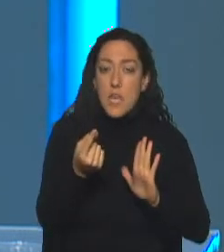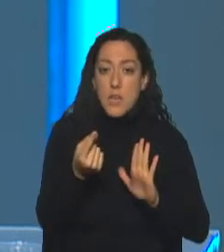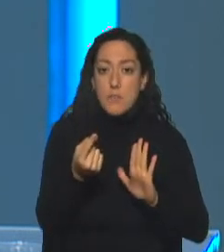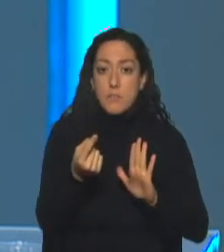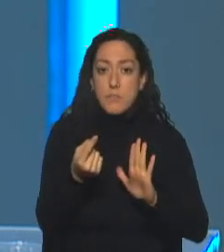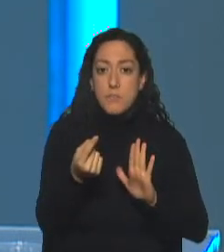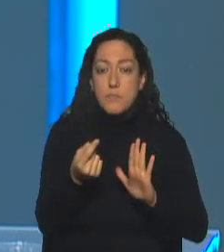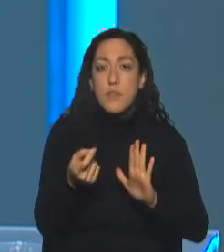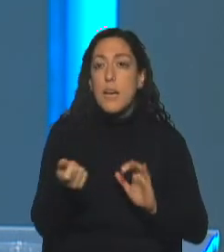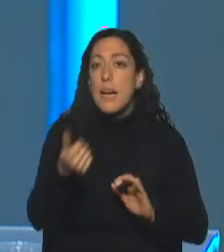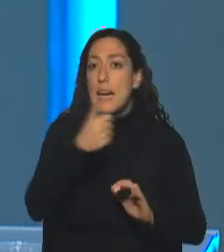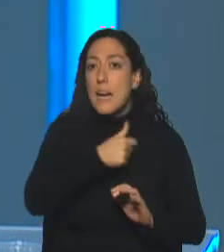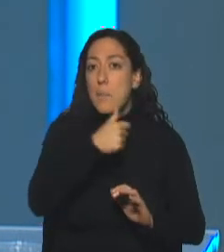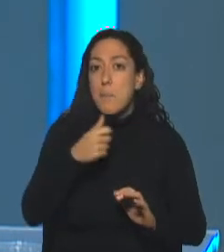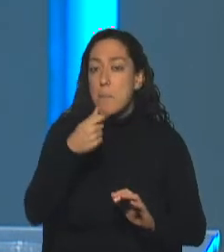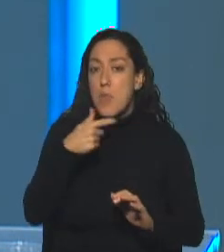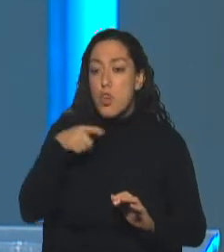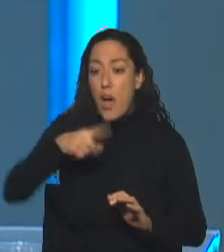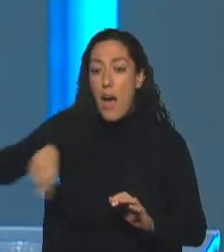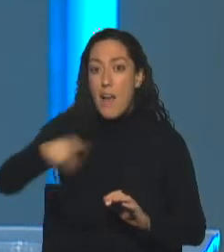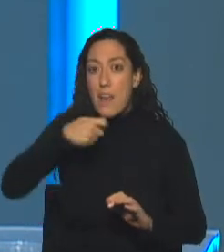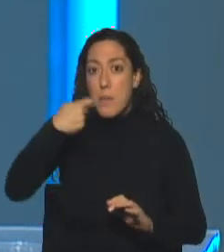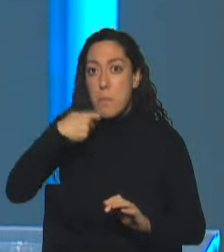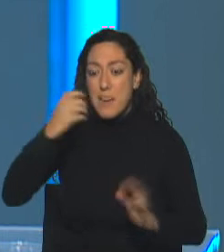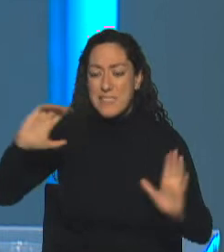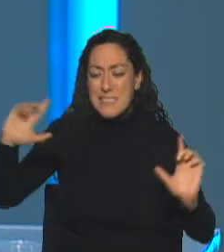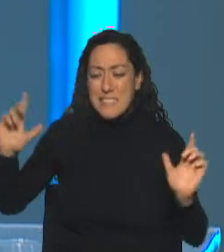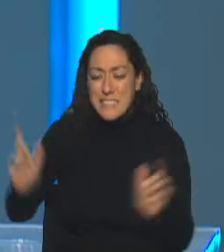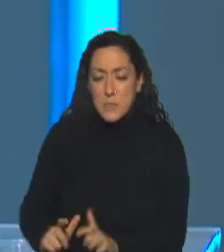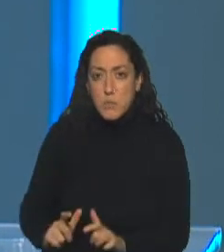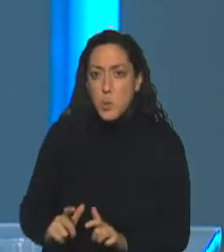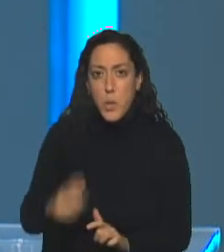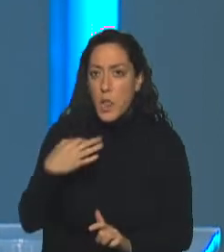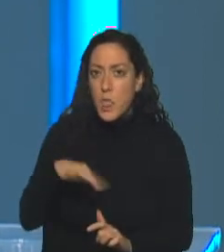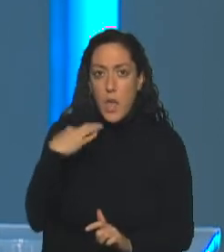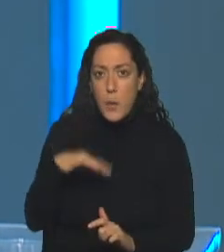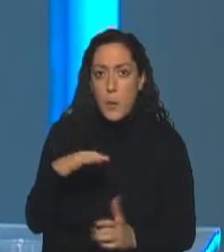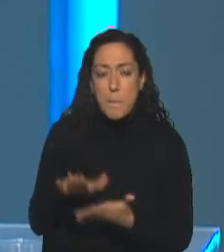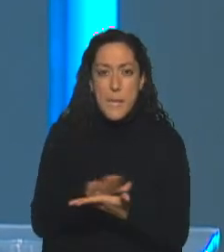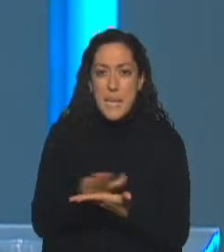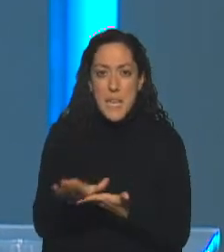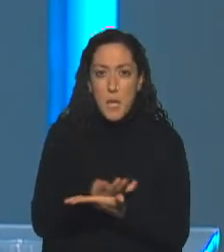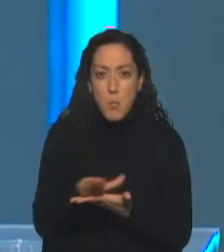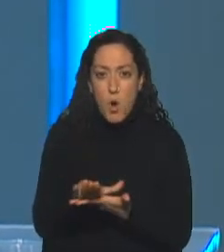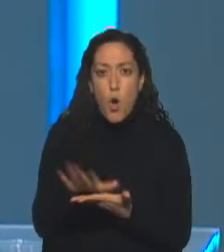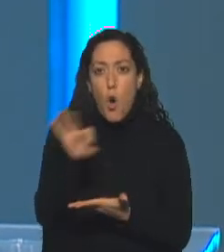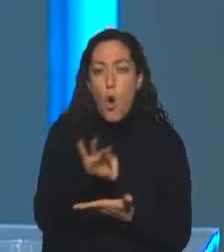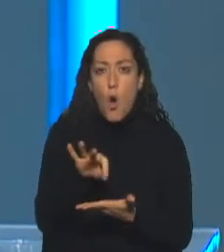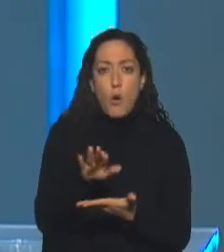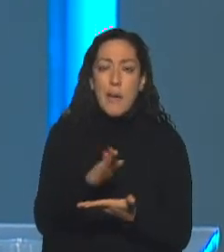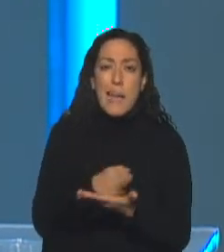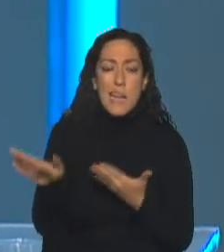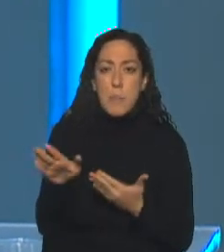disminuir hasta ir reduciendo a lo mínimo posible y en lo posible eliminar